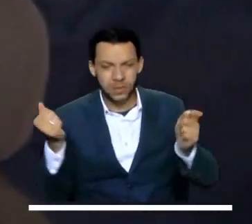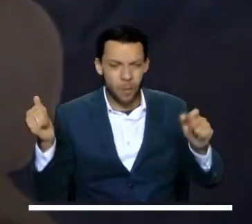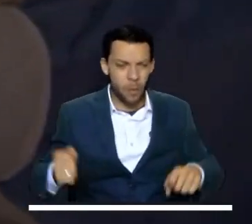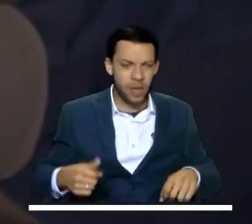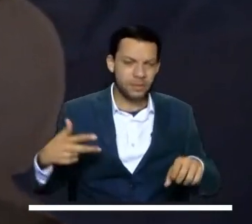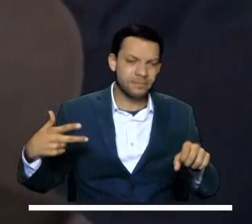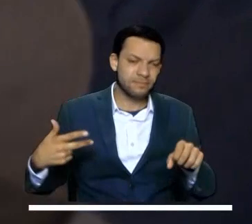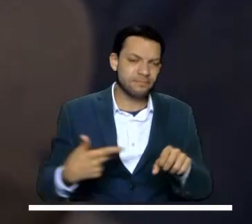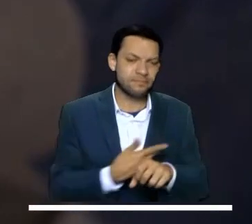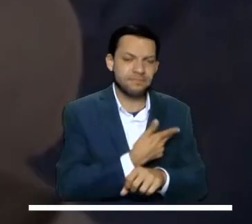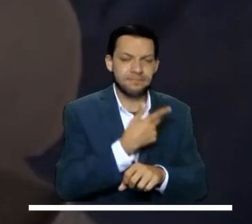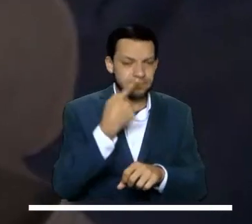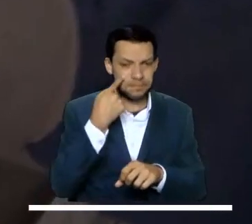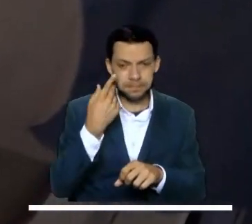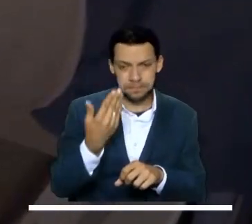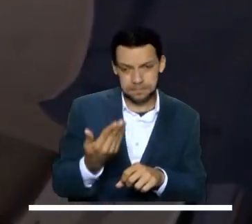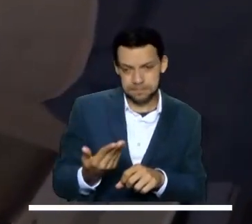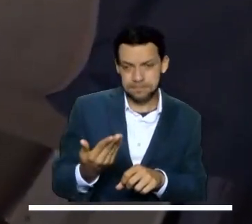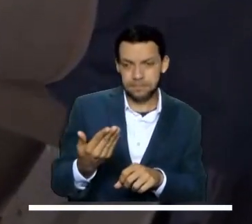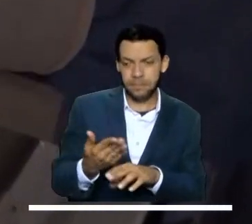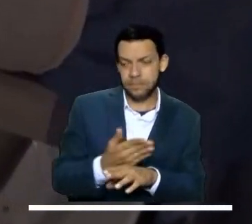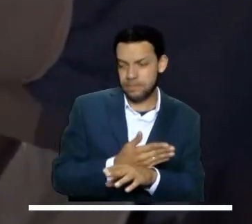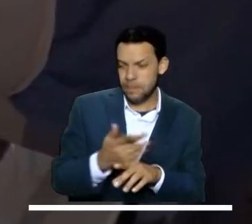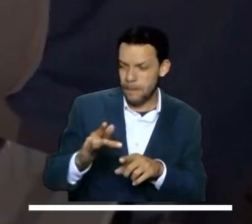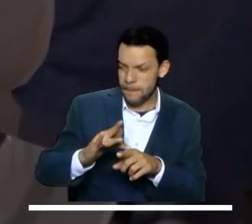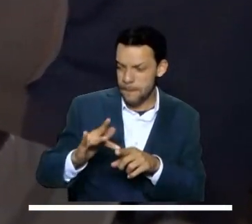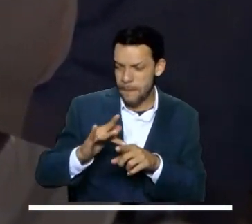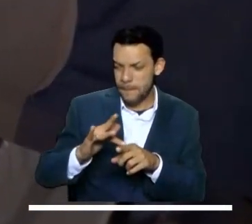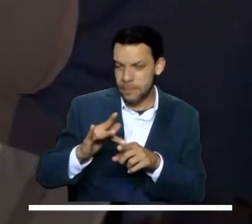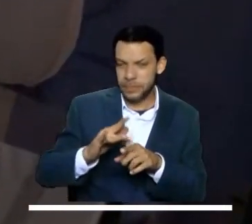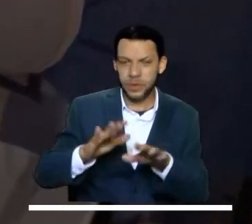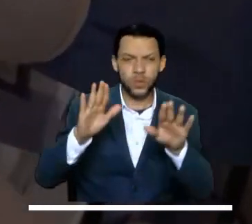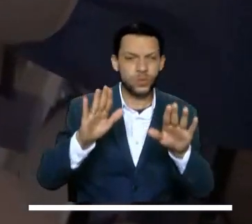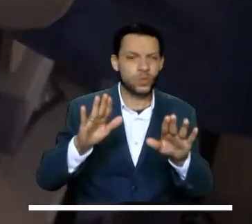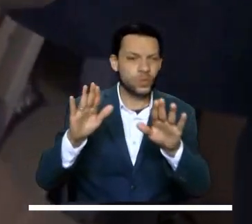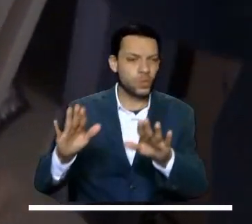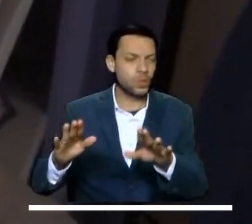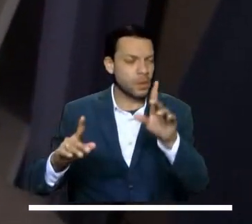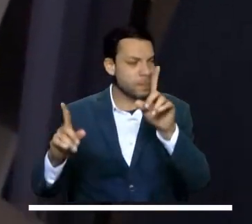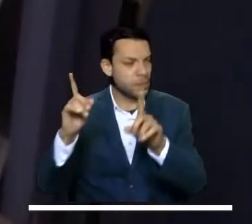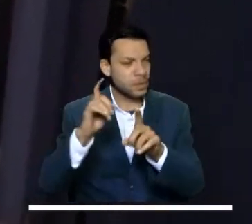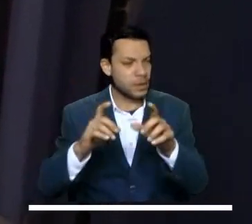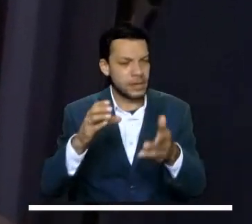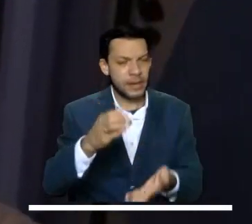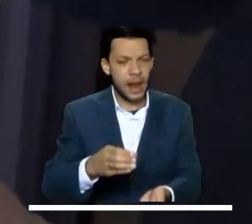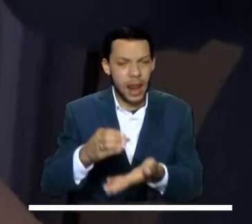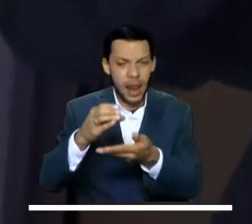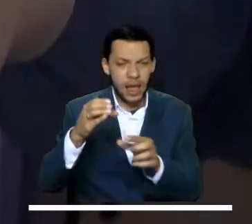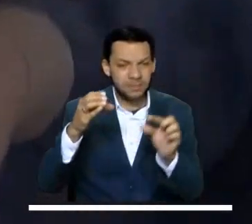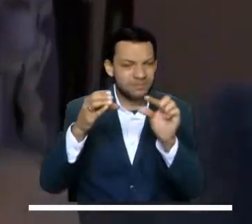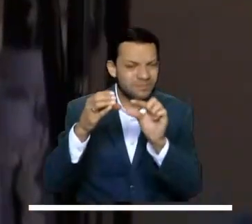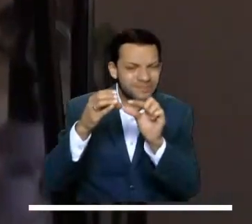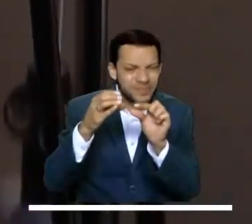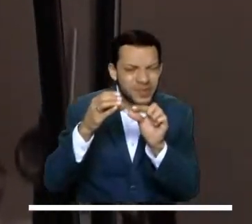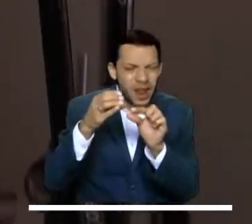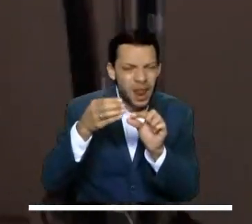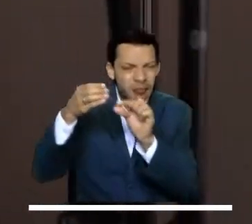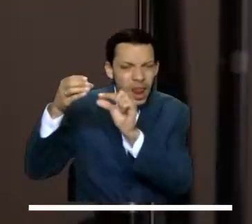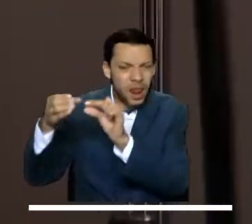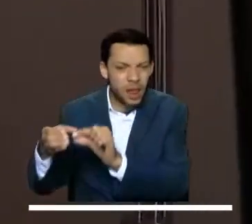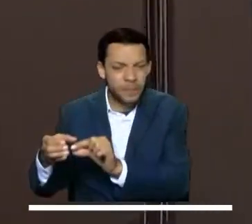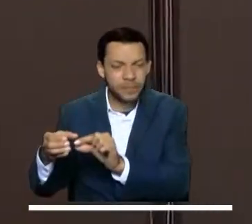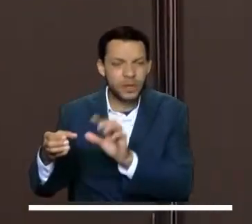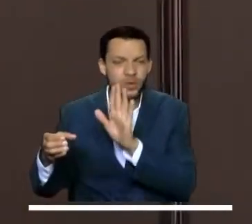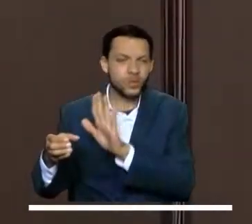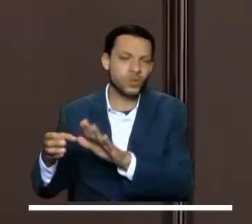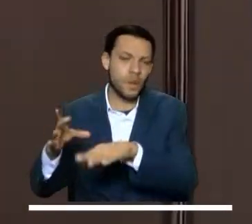muestra. Ahí la ven ustedes. Que esto finalmente lo llevan a otro médico especialista en patología, y él es